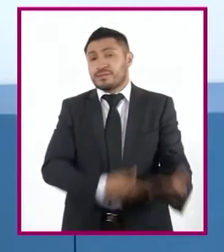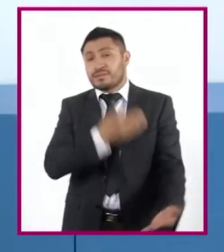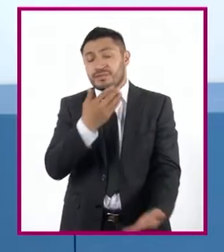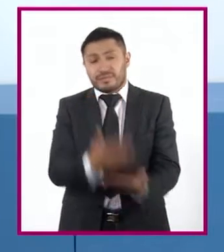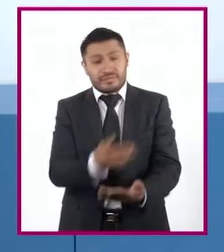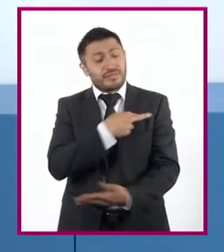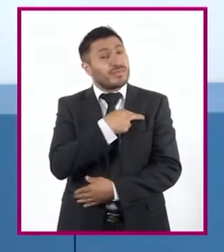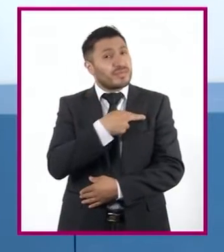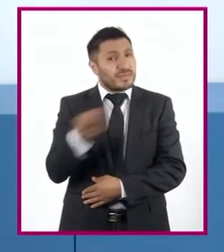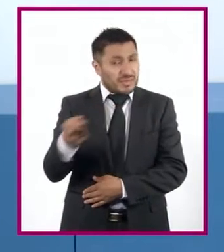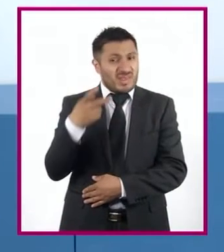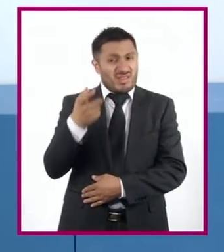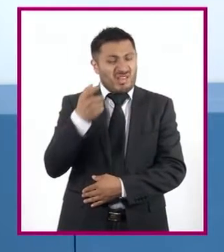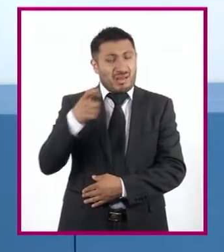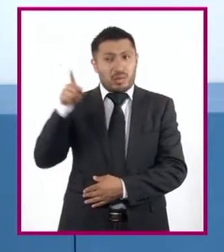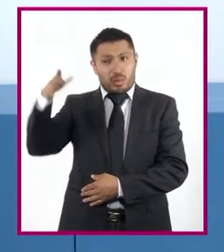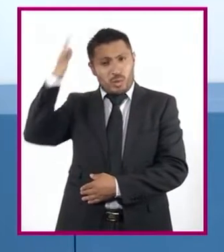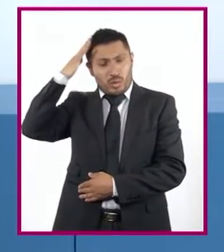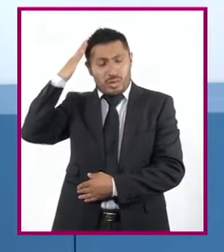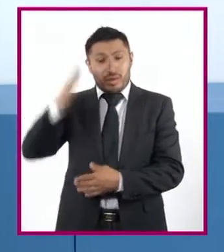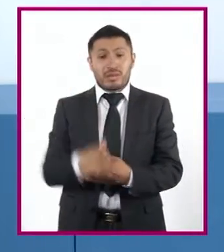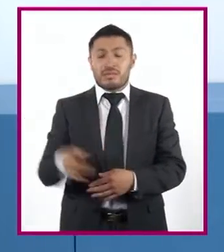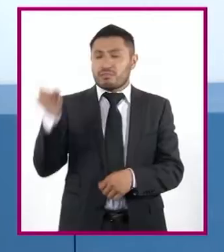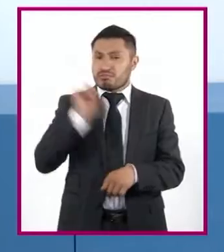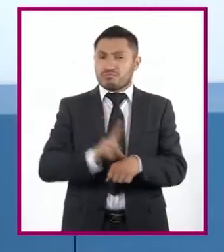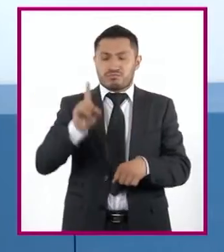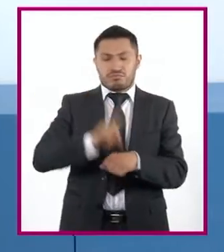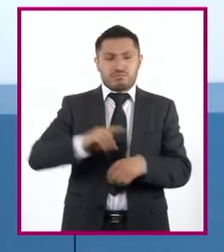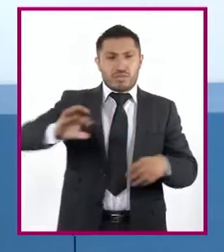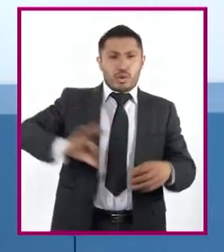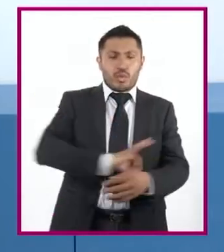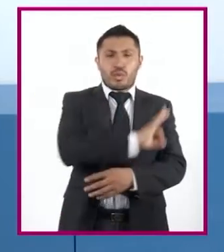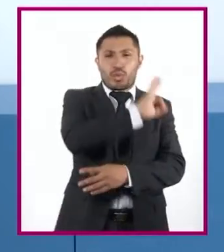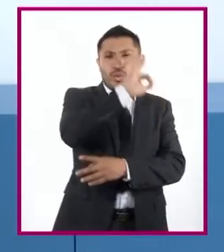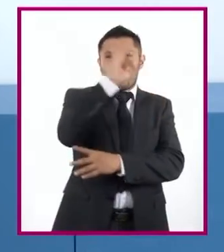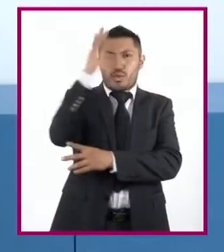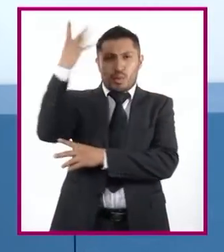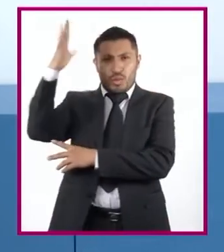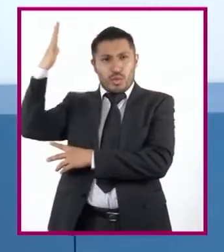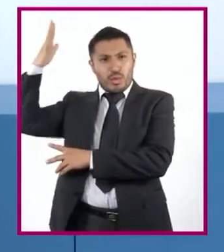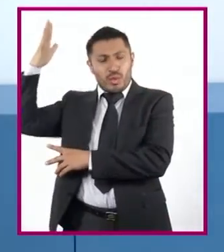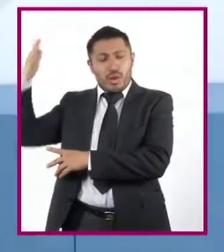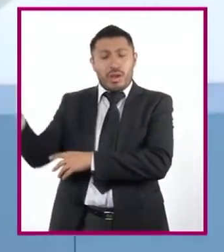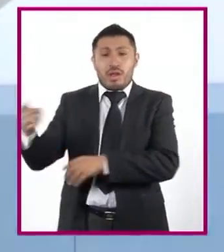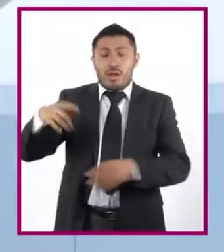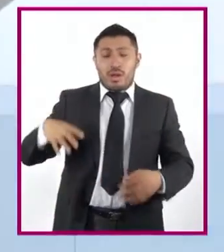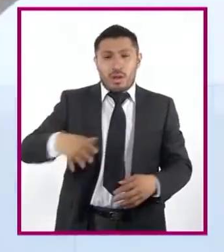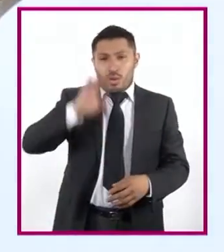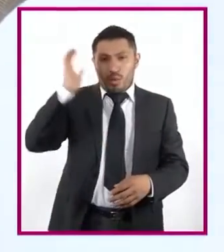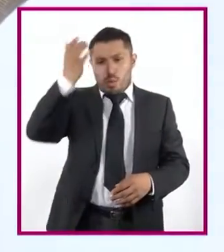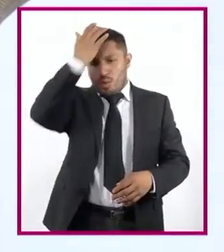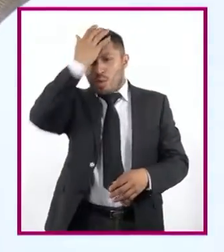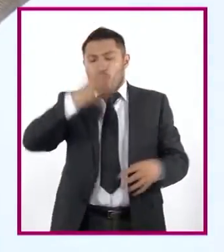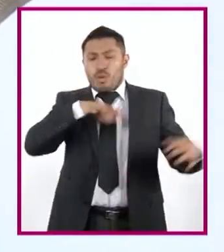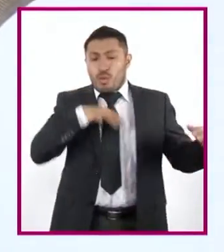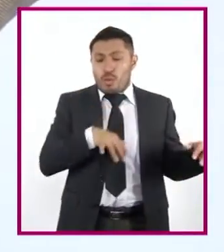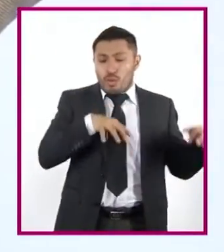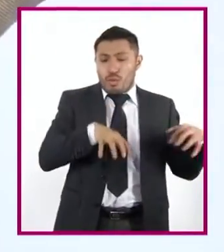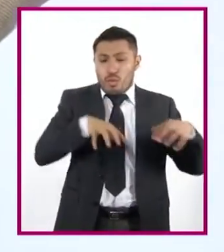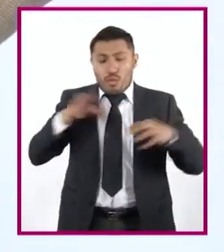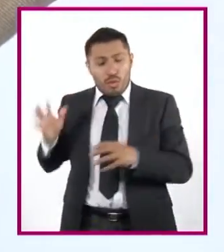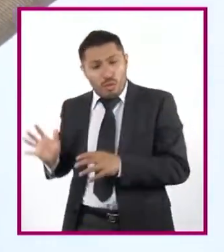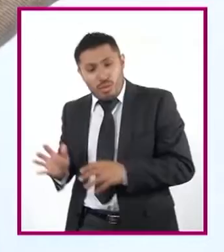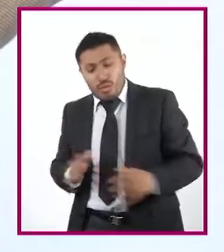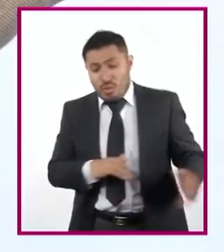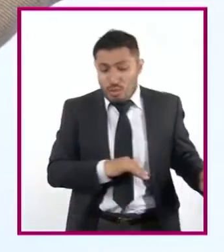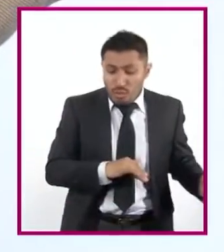de Kamad. Todos los días, al salir el sol, llevaba el gran rebaño al campo, debiendo